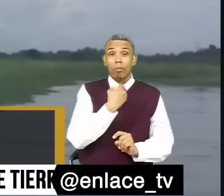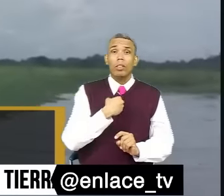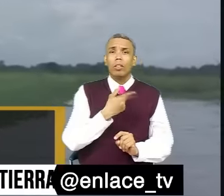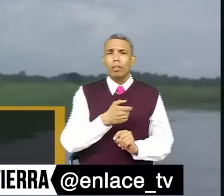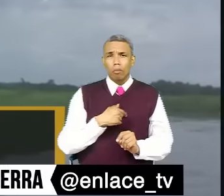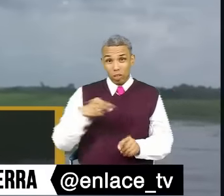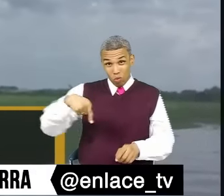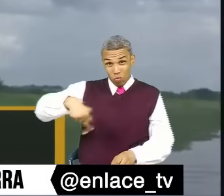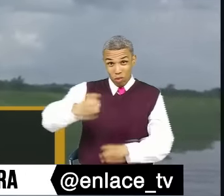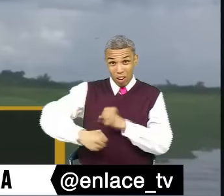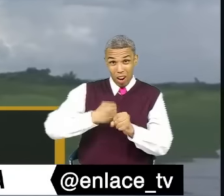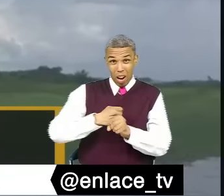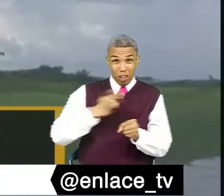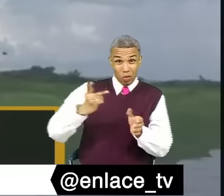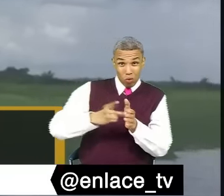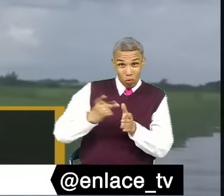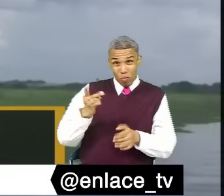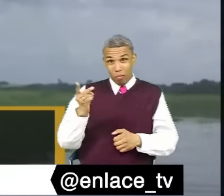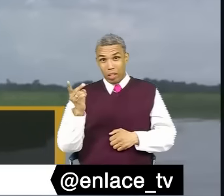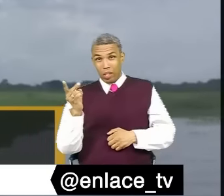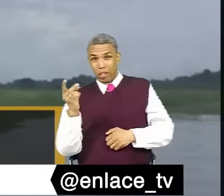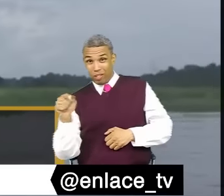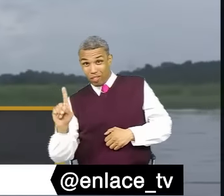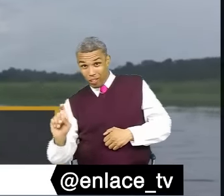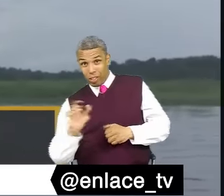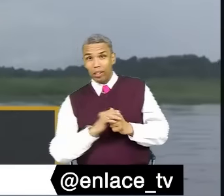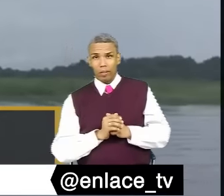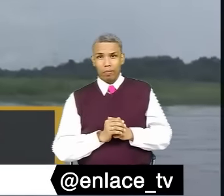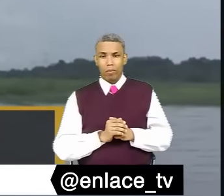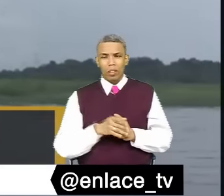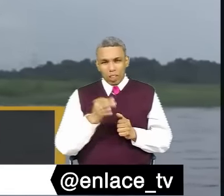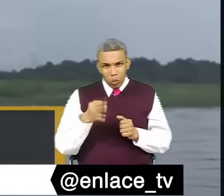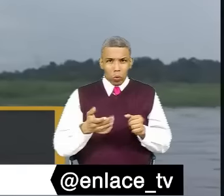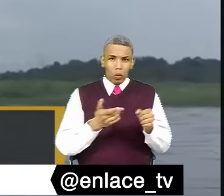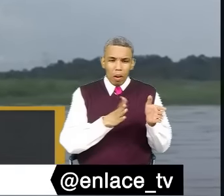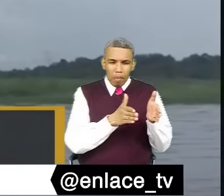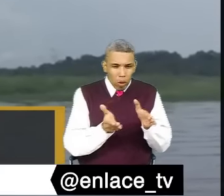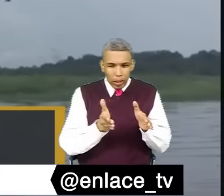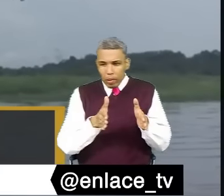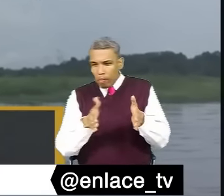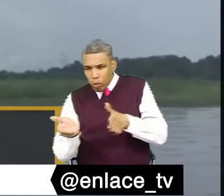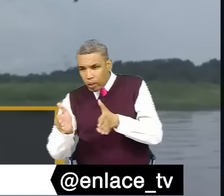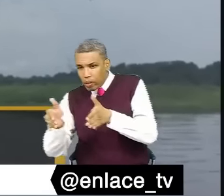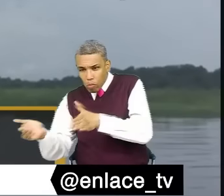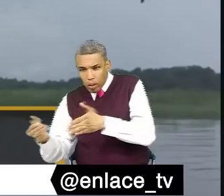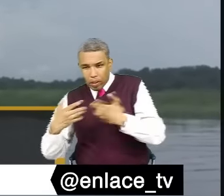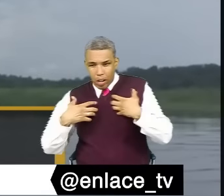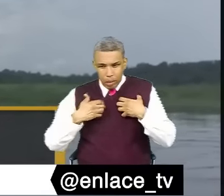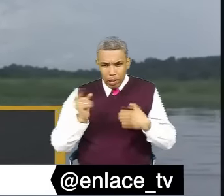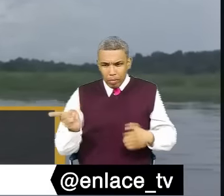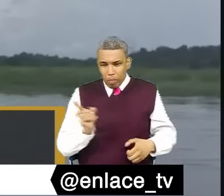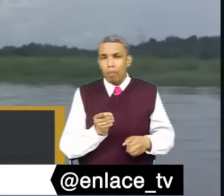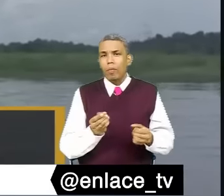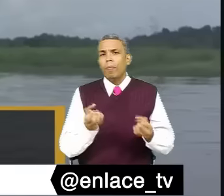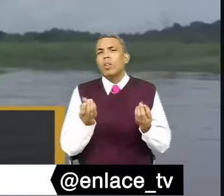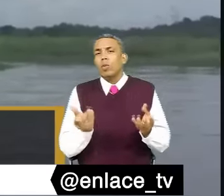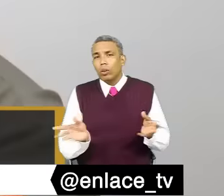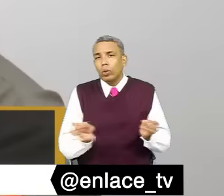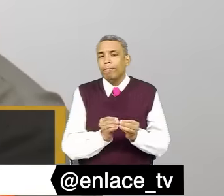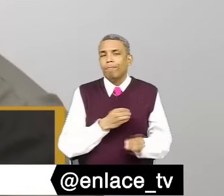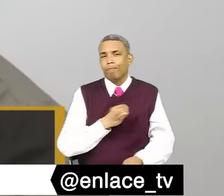este año inmediatamente anterior. Algo alarmante, pues esta cifra no se tenía registro nunca en aguas de nuestra ciénaga. Es conocido como el Rincón de